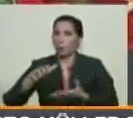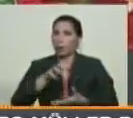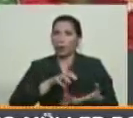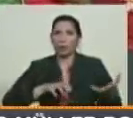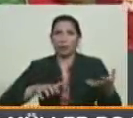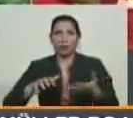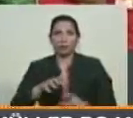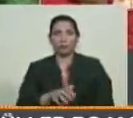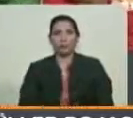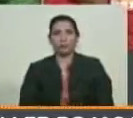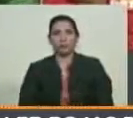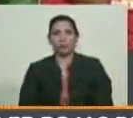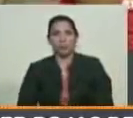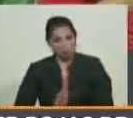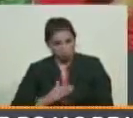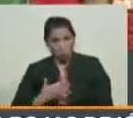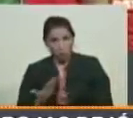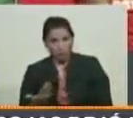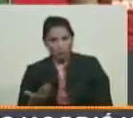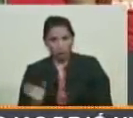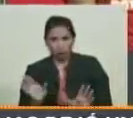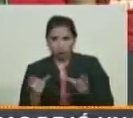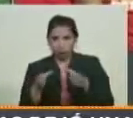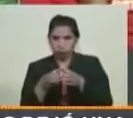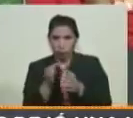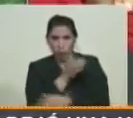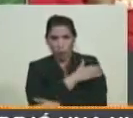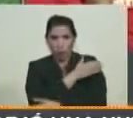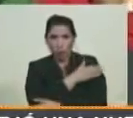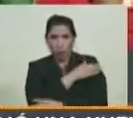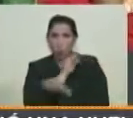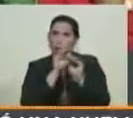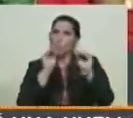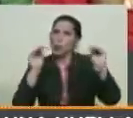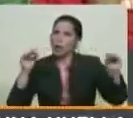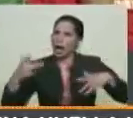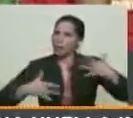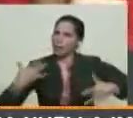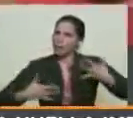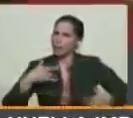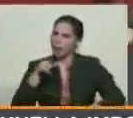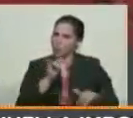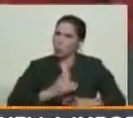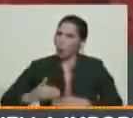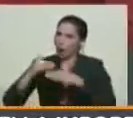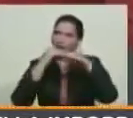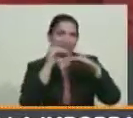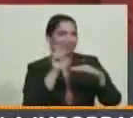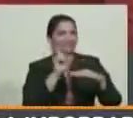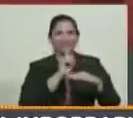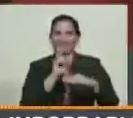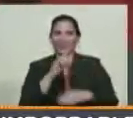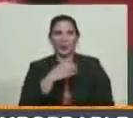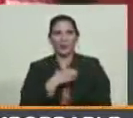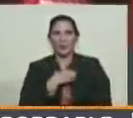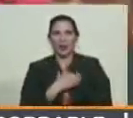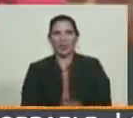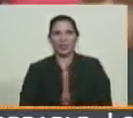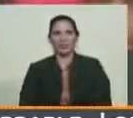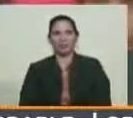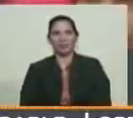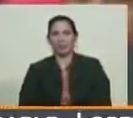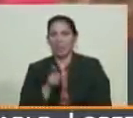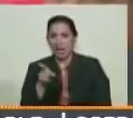¿Podrá algún día la derecha convocar una actividad de esa naturaleza? No podrán, porque entre ellos mismos